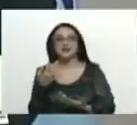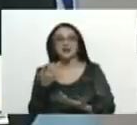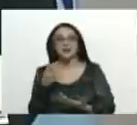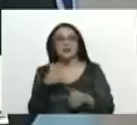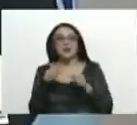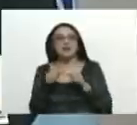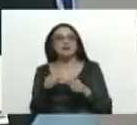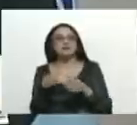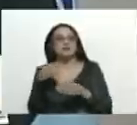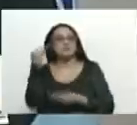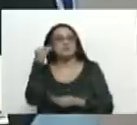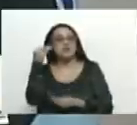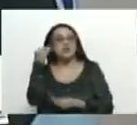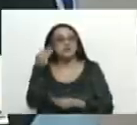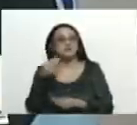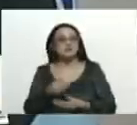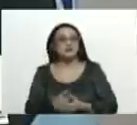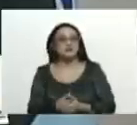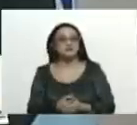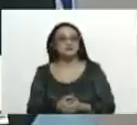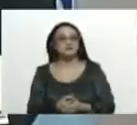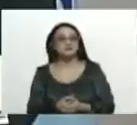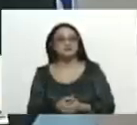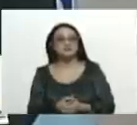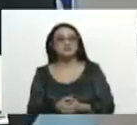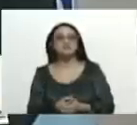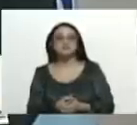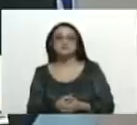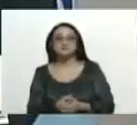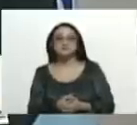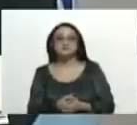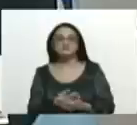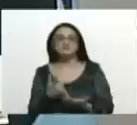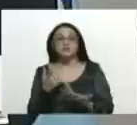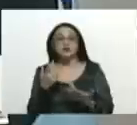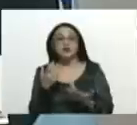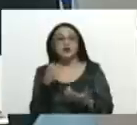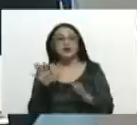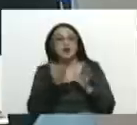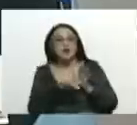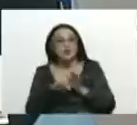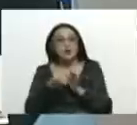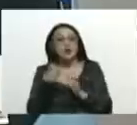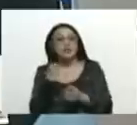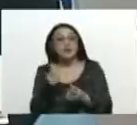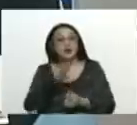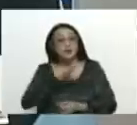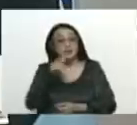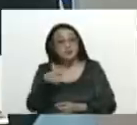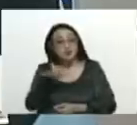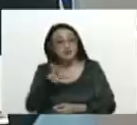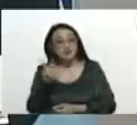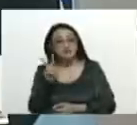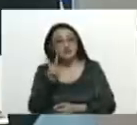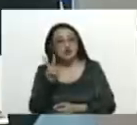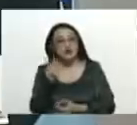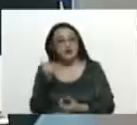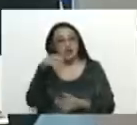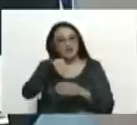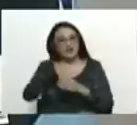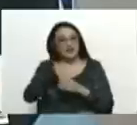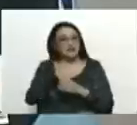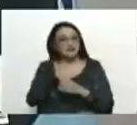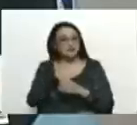allí para desfalcar la nación venezolana y producir desde adentro una implosión